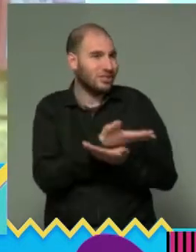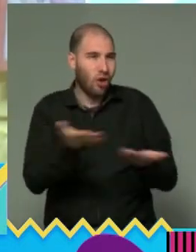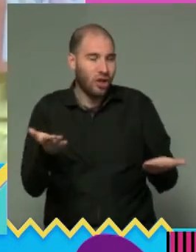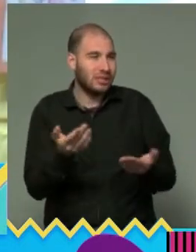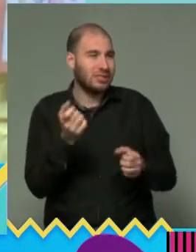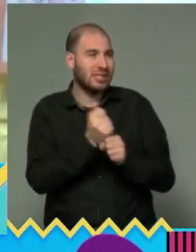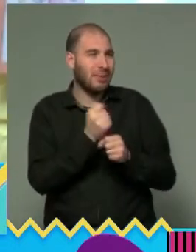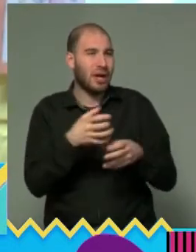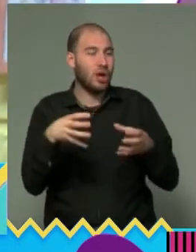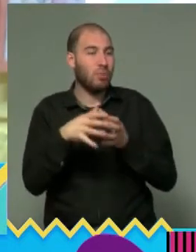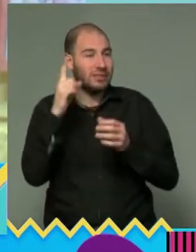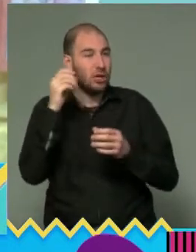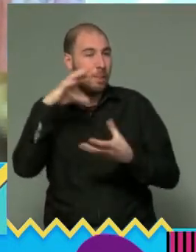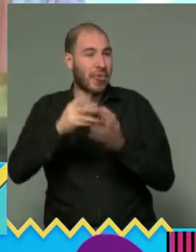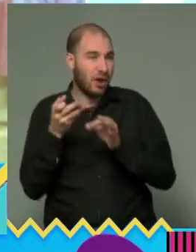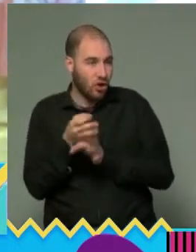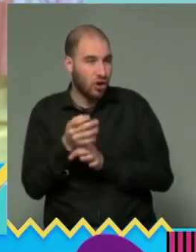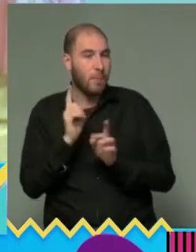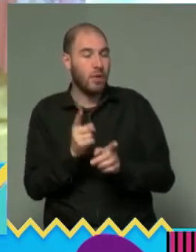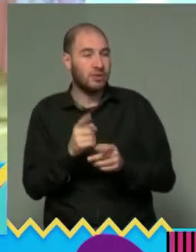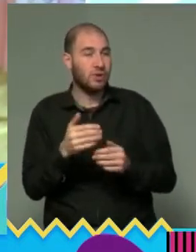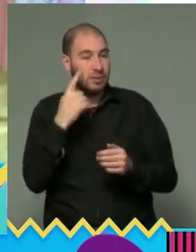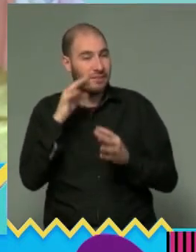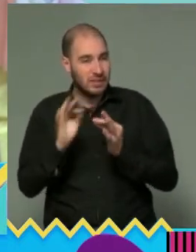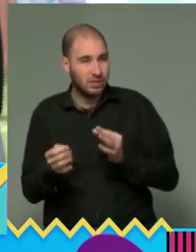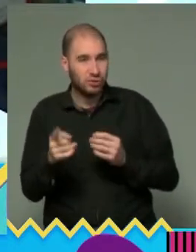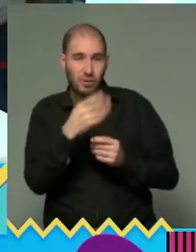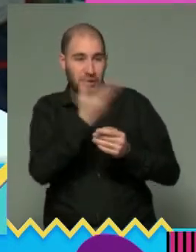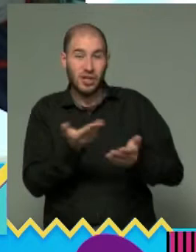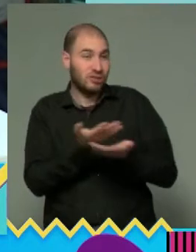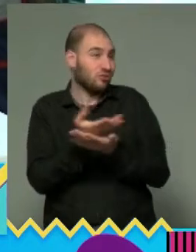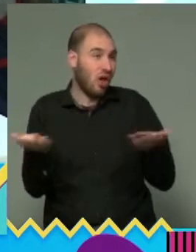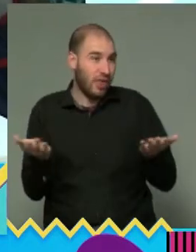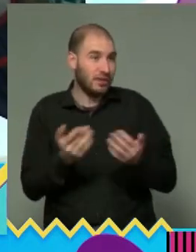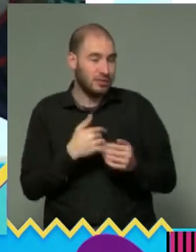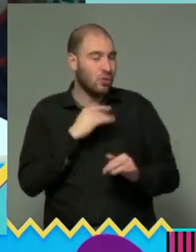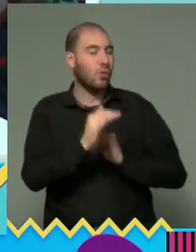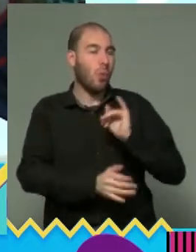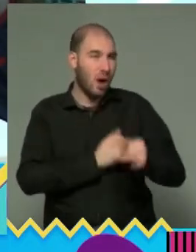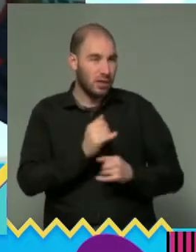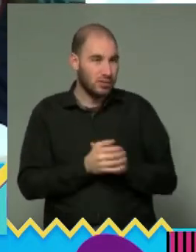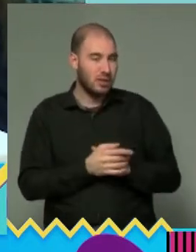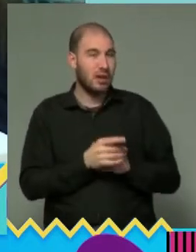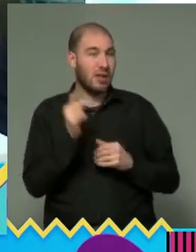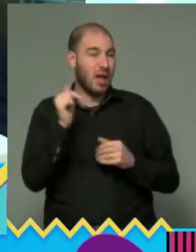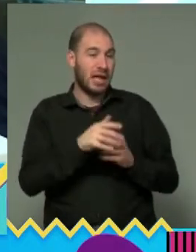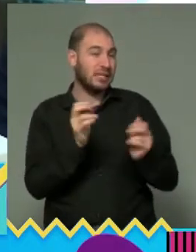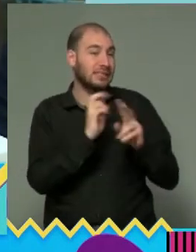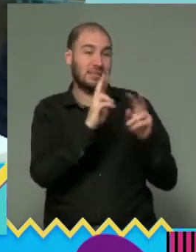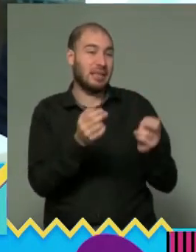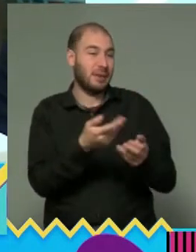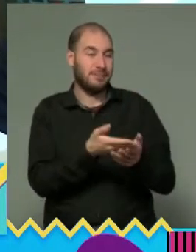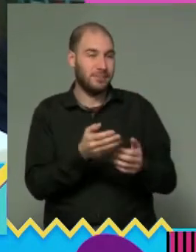trabaja en un gabinete psicopedagógico, el docente y el vecino son todos seres humanos que, insisto, se ven frente a un